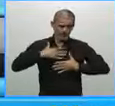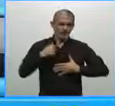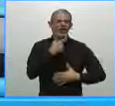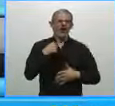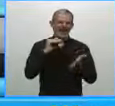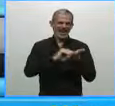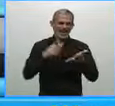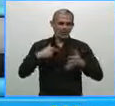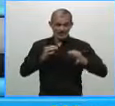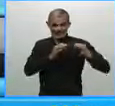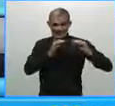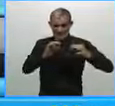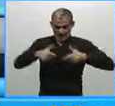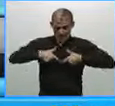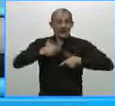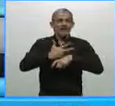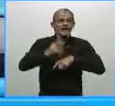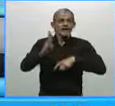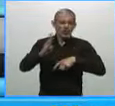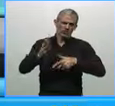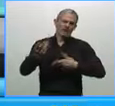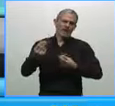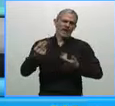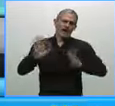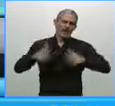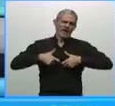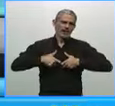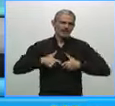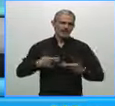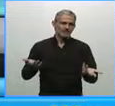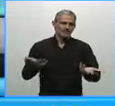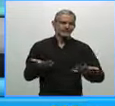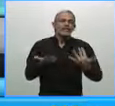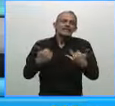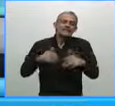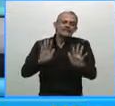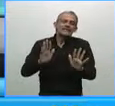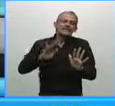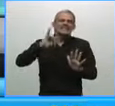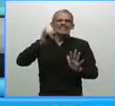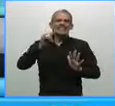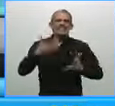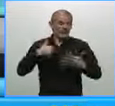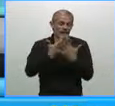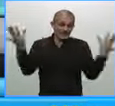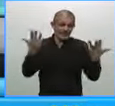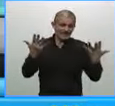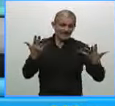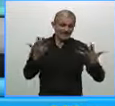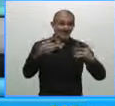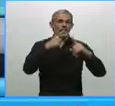llegué me llevo la medalla de bronce así que que no sea siente mucha